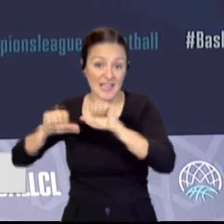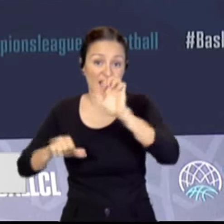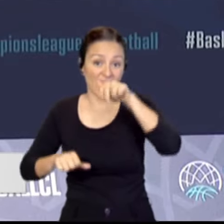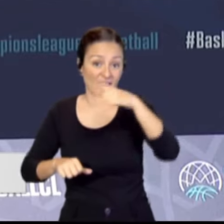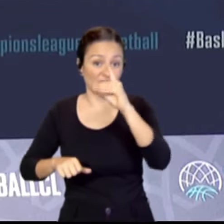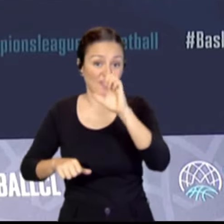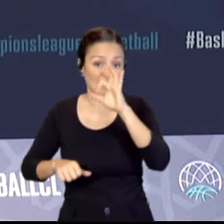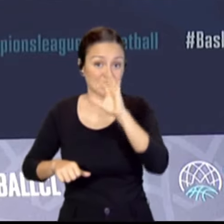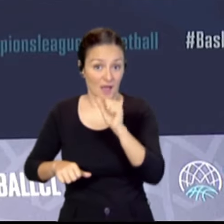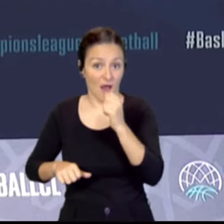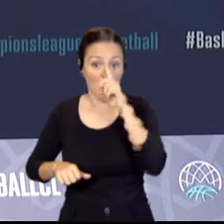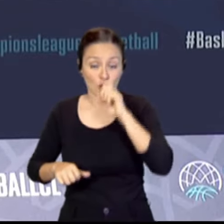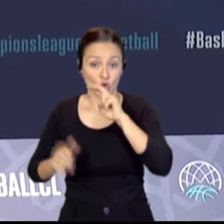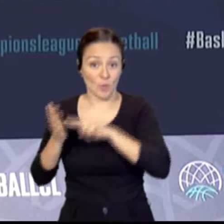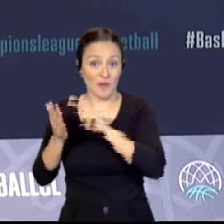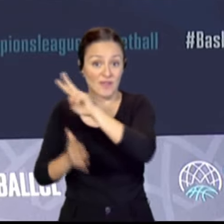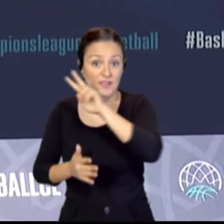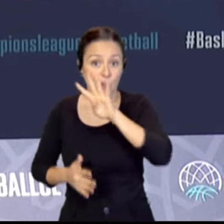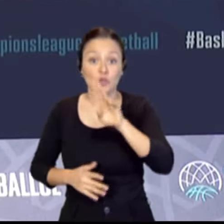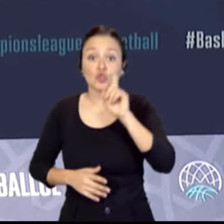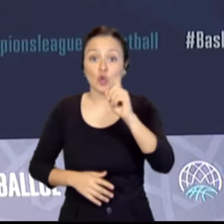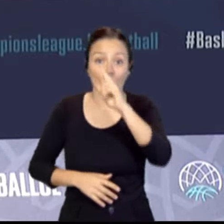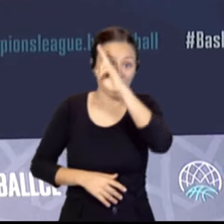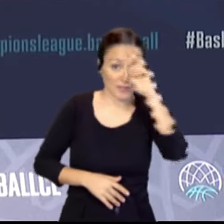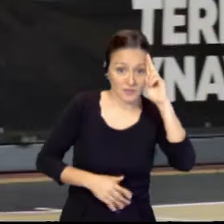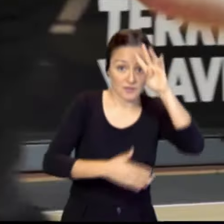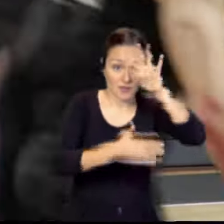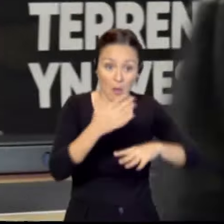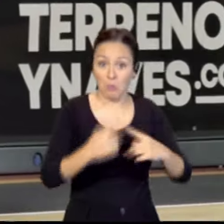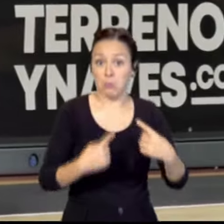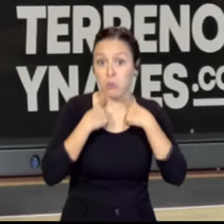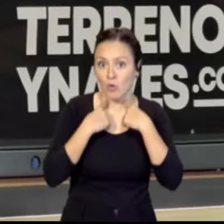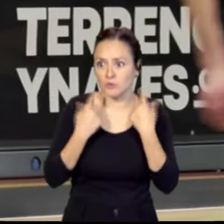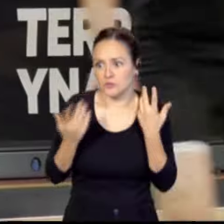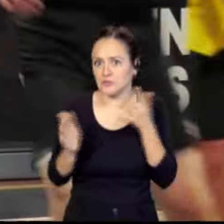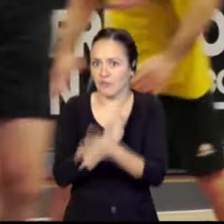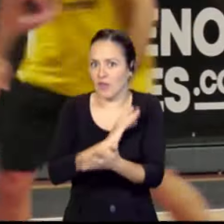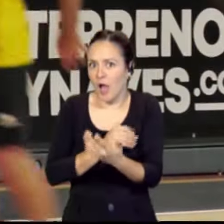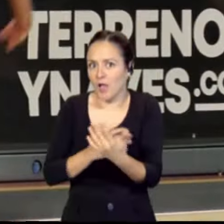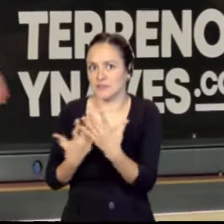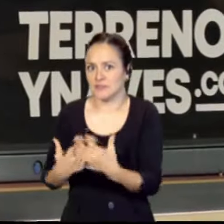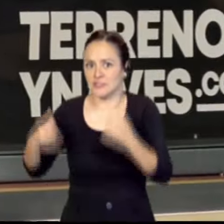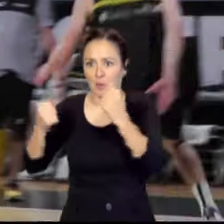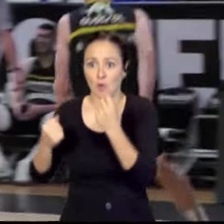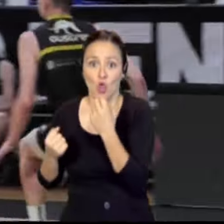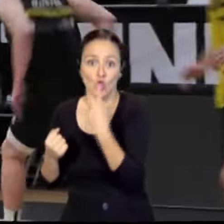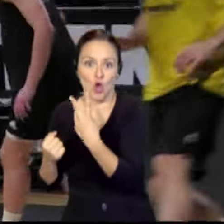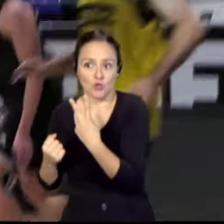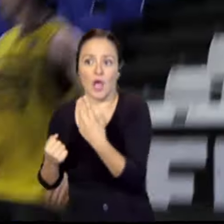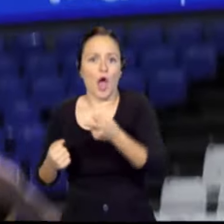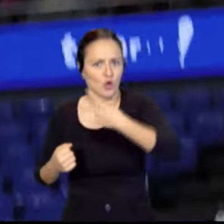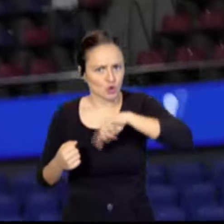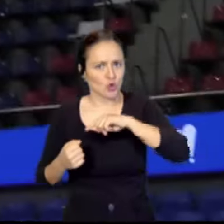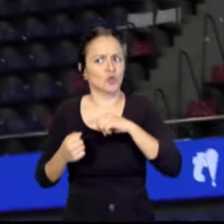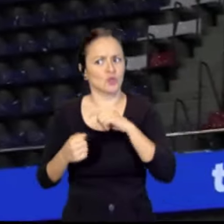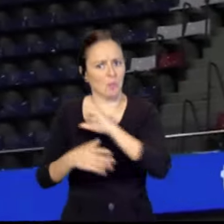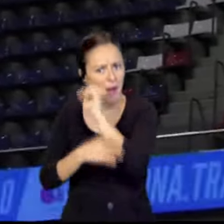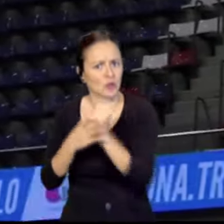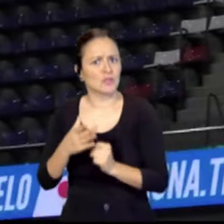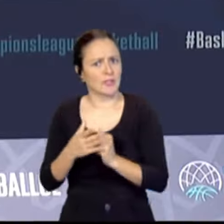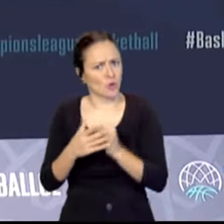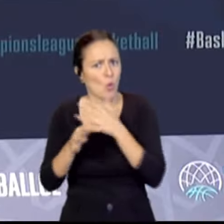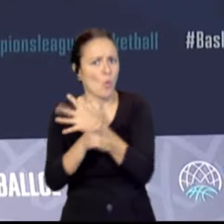perdido contra el Barcelona y el Real Madrid que que yo sepa son top 4 euroliga y en Champions Pues nos cuesta un huevo ganar el baloncesto es